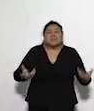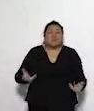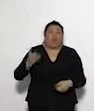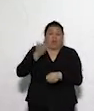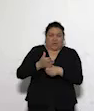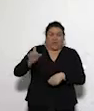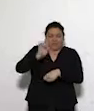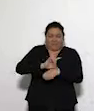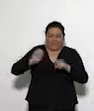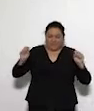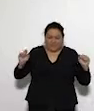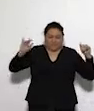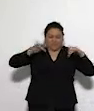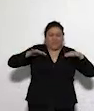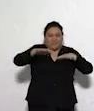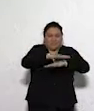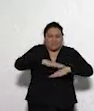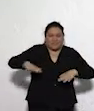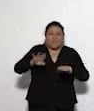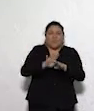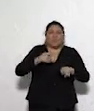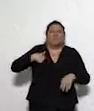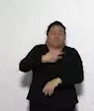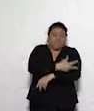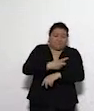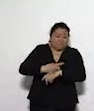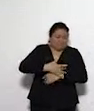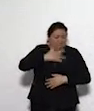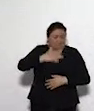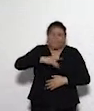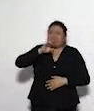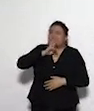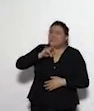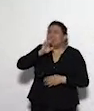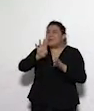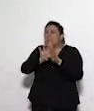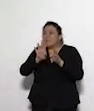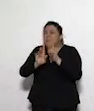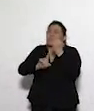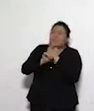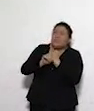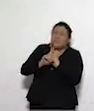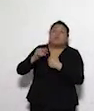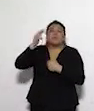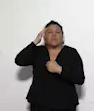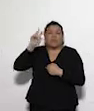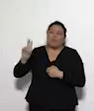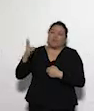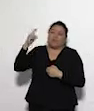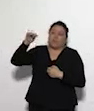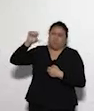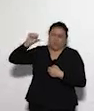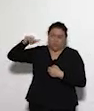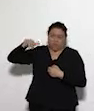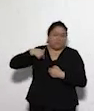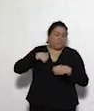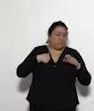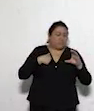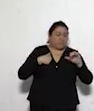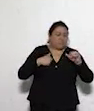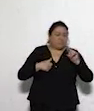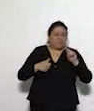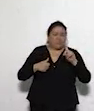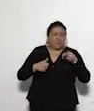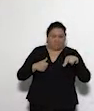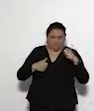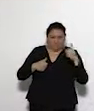hoy nos convoca es reflejo de una preocupación compartida por parte de la Universidad Nacional Autónoma de México y la Comisión Nacional